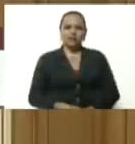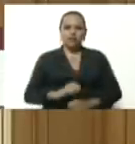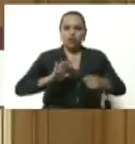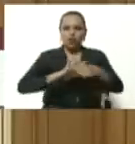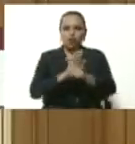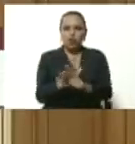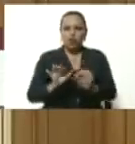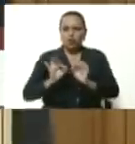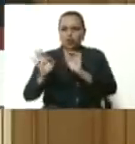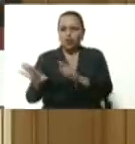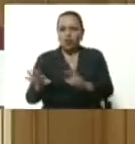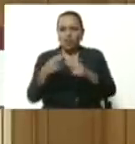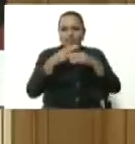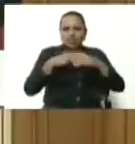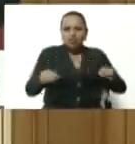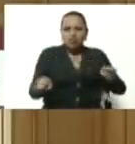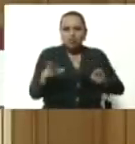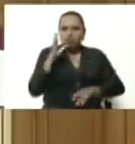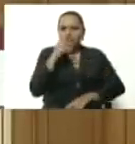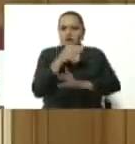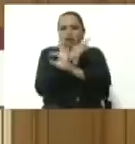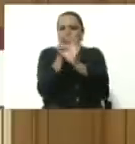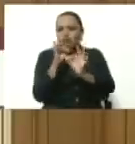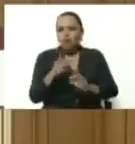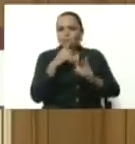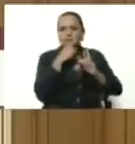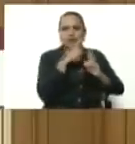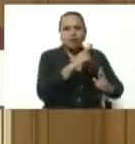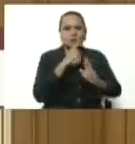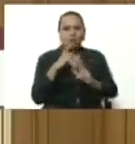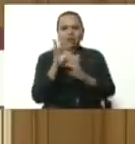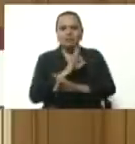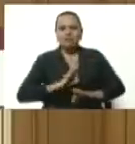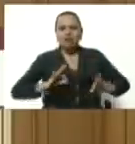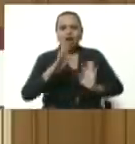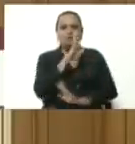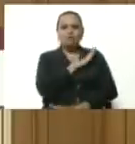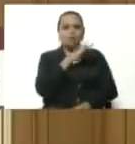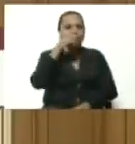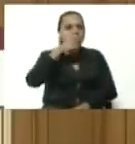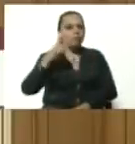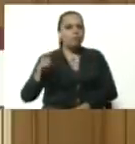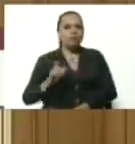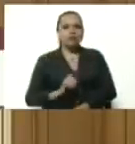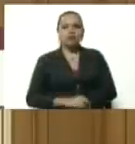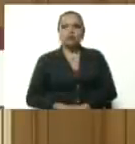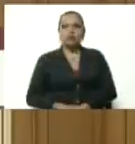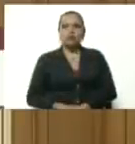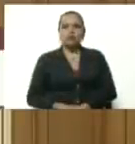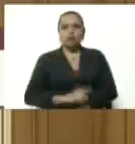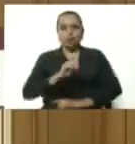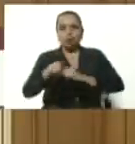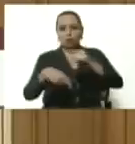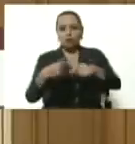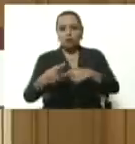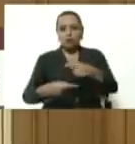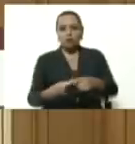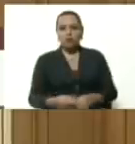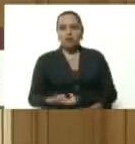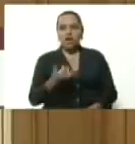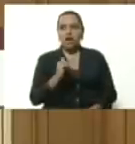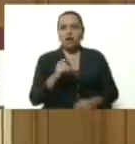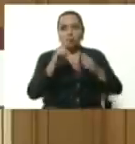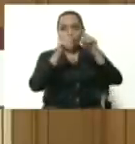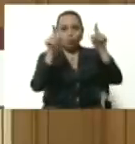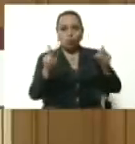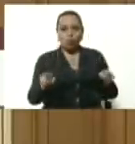los dejó al desnudo, no tenían respuesta para su propia población. Y el resultado, como camaradas, está aquí en este